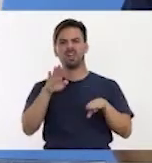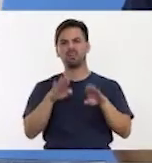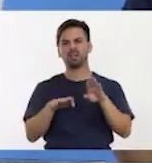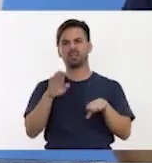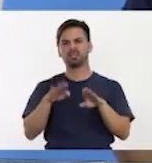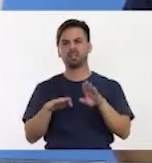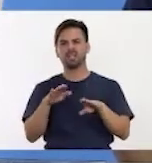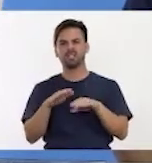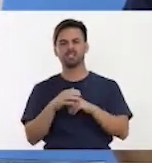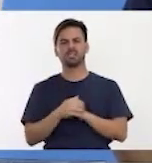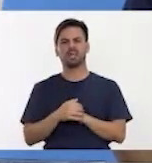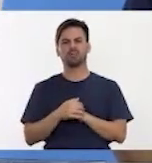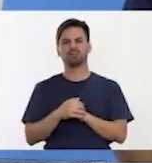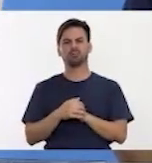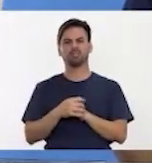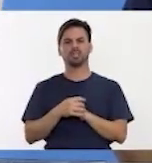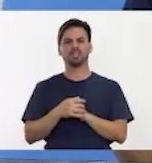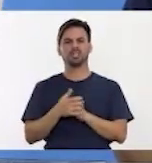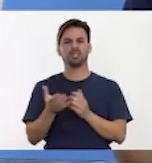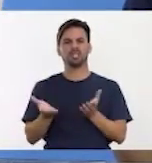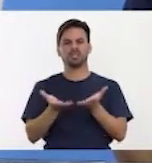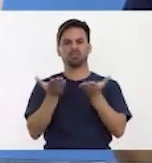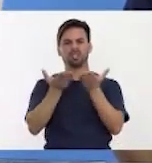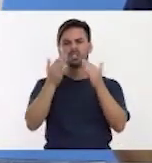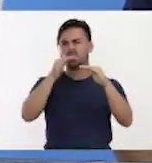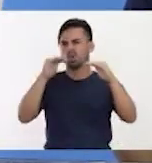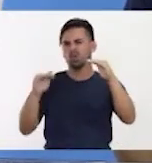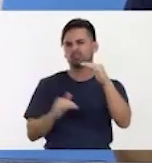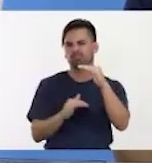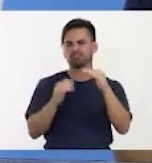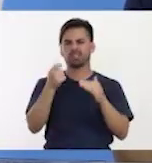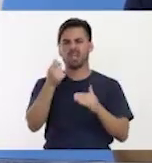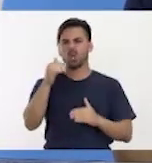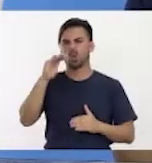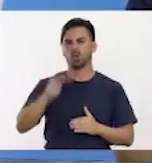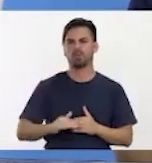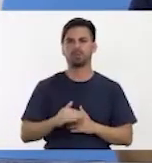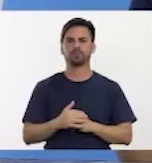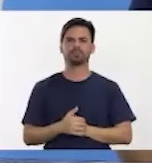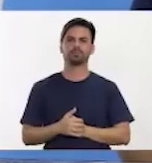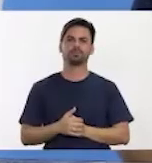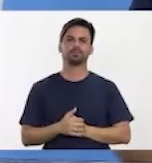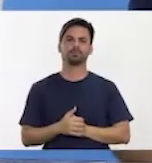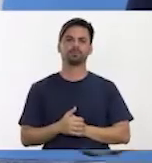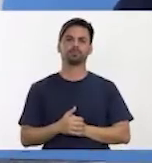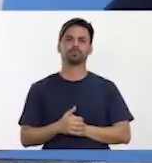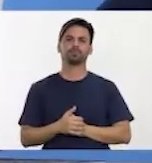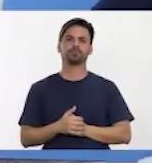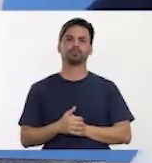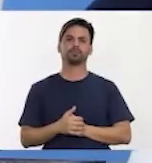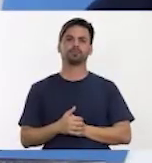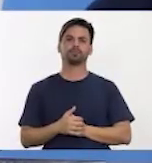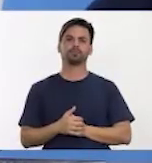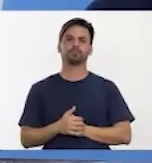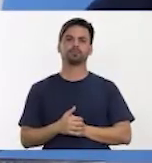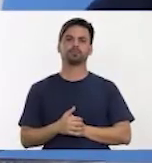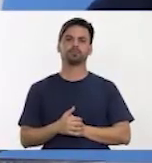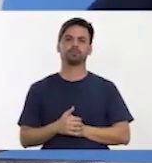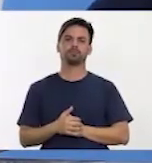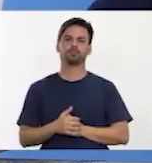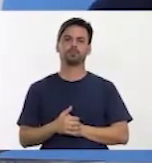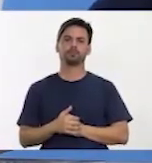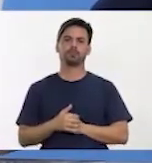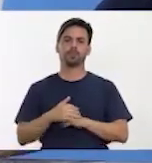está dada por la acentuación de la dependencia y el subdesarrollo económico.